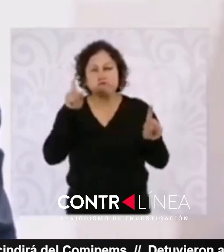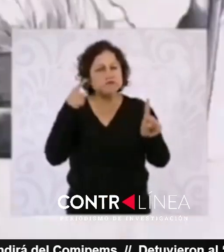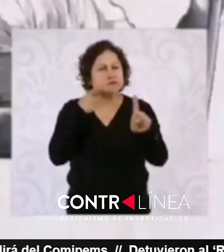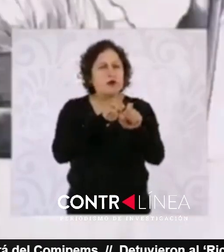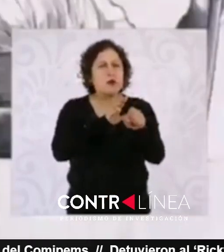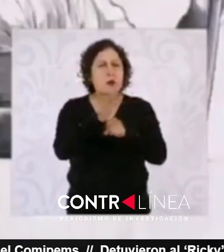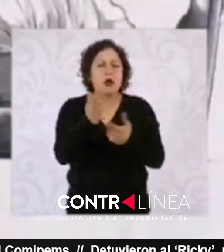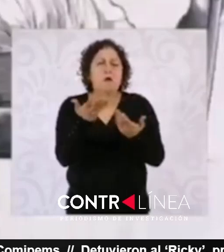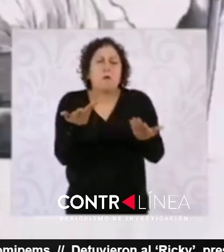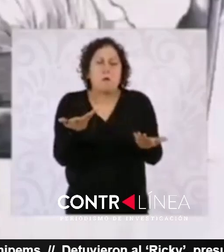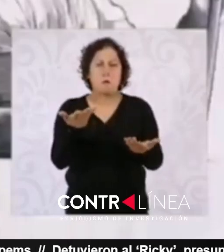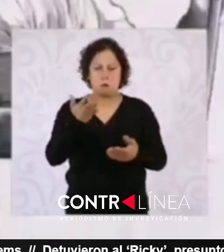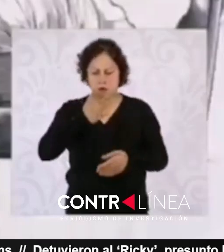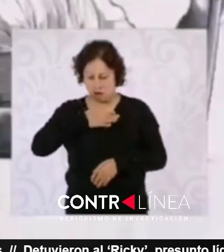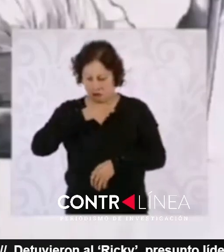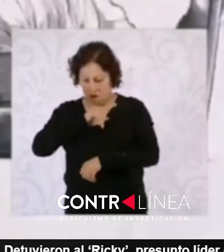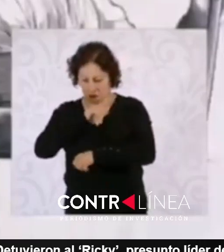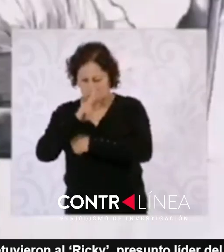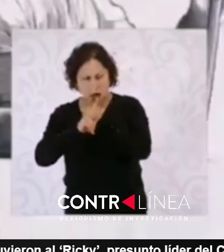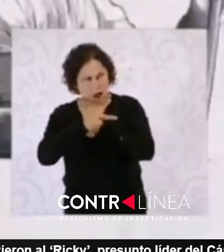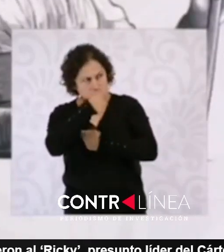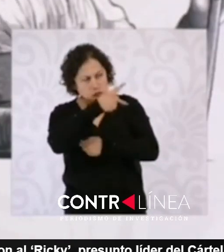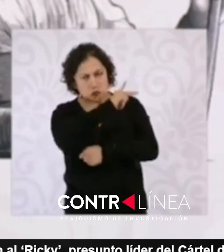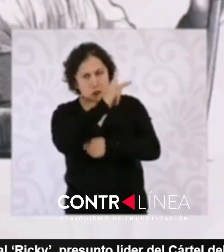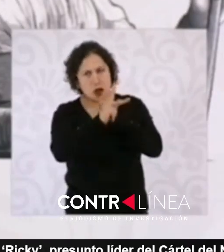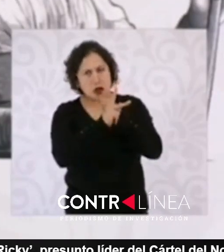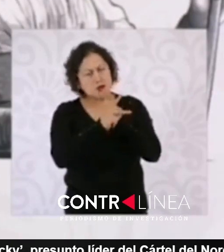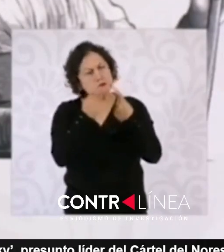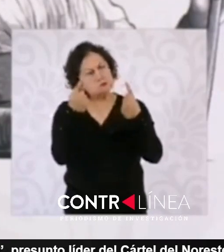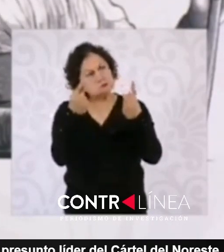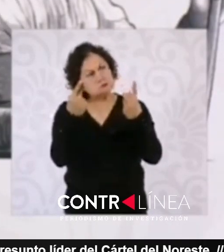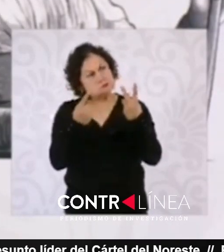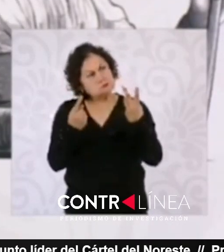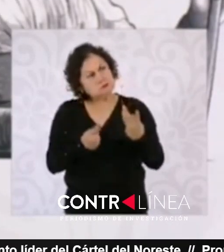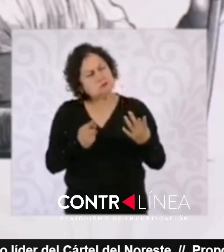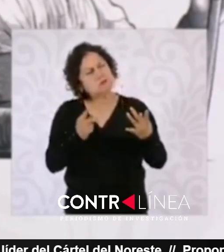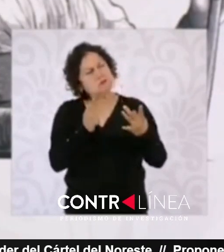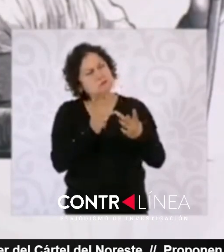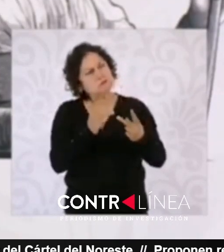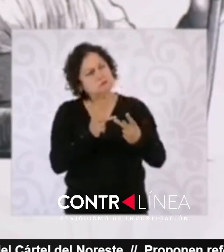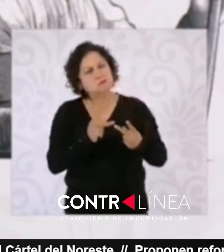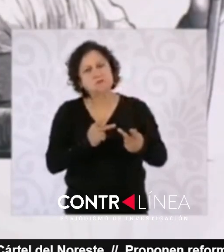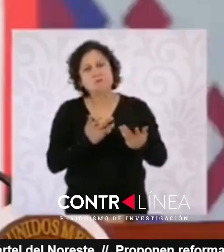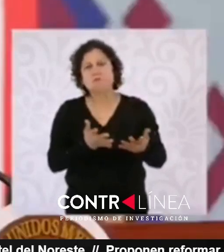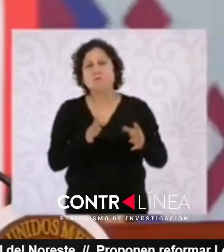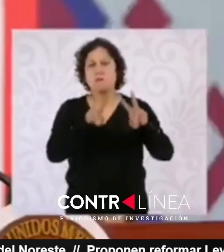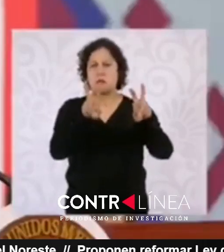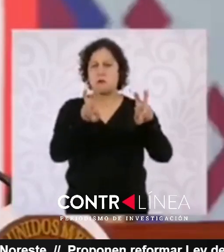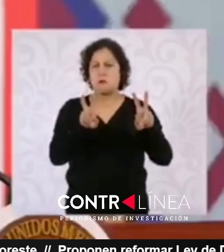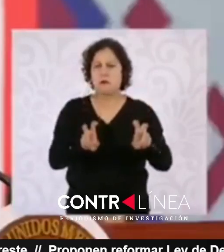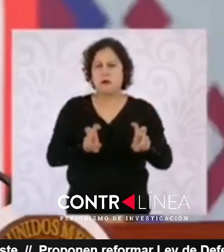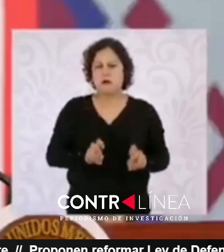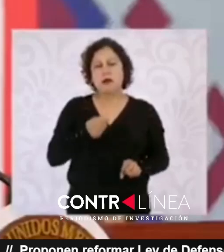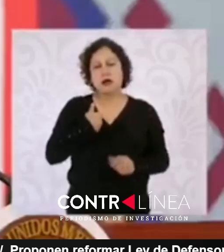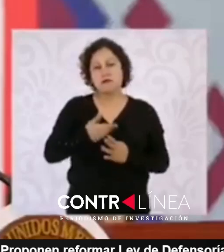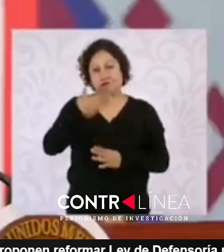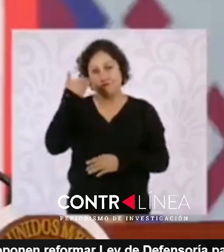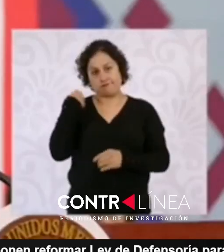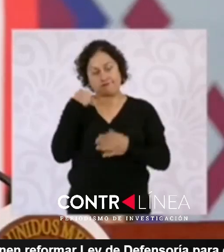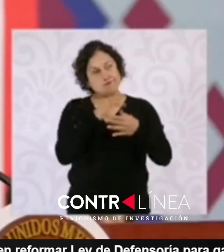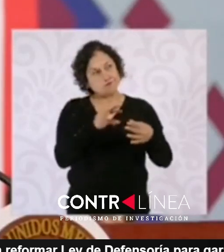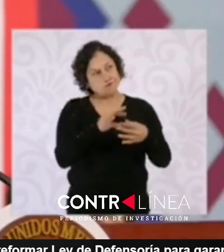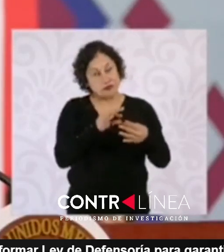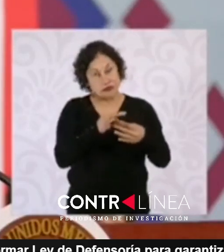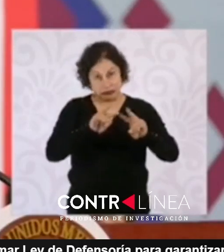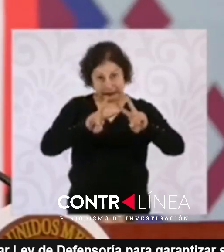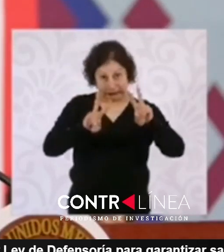Le planteé que pues que habíamos estado trabajando juntos en migración, que había resultados,